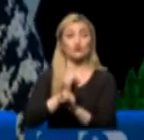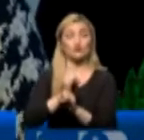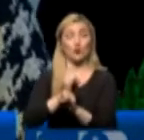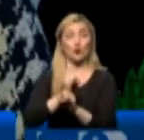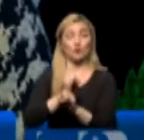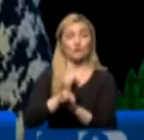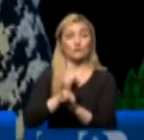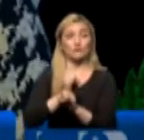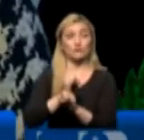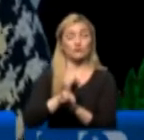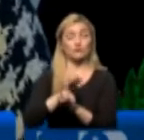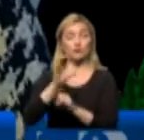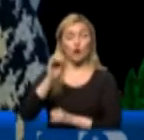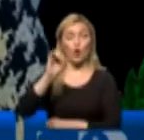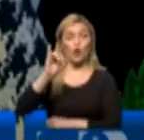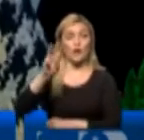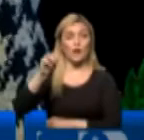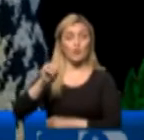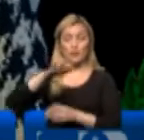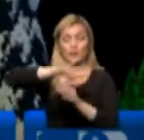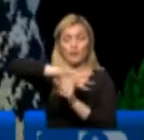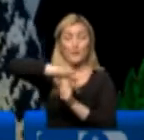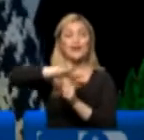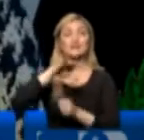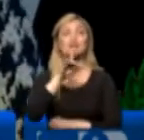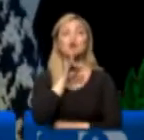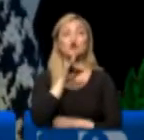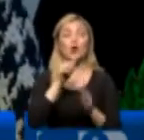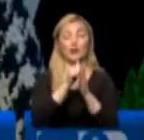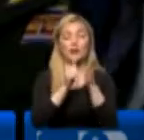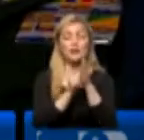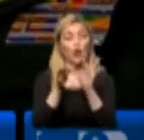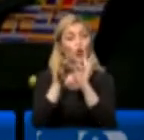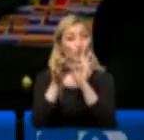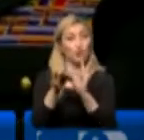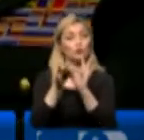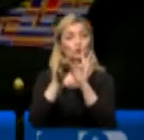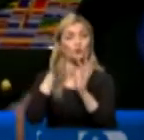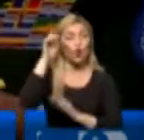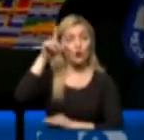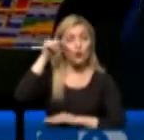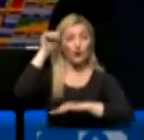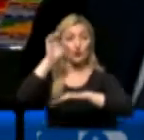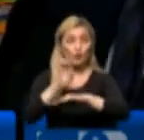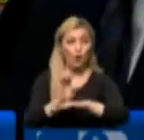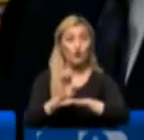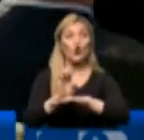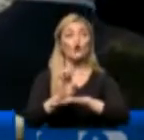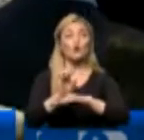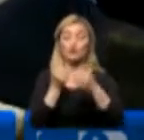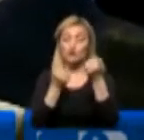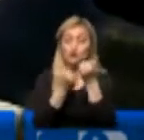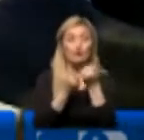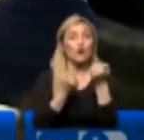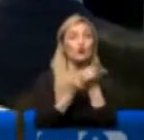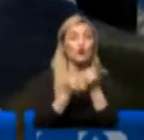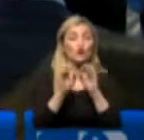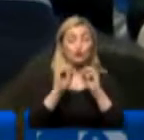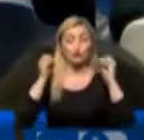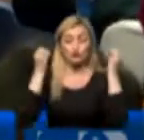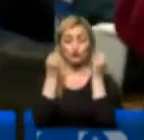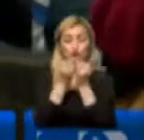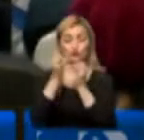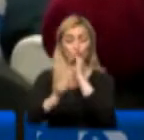OIM, de la Embajada de Estados Unidos, de todas las agencias de cooperación. El gobierno ecuatoriano contó con el apoyo de la